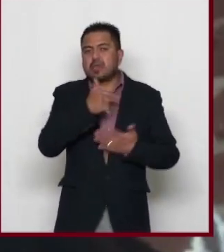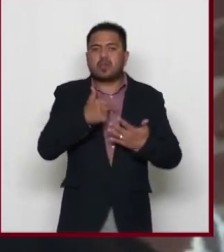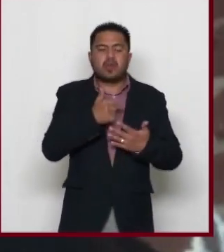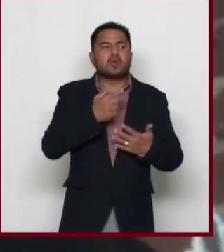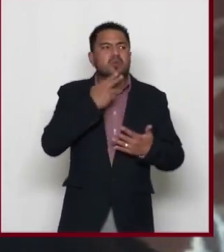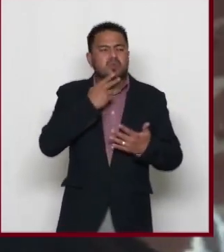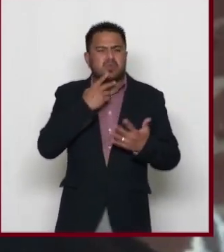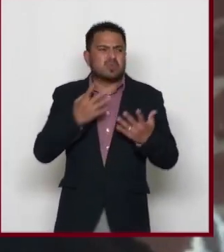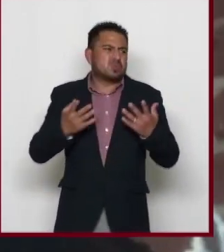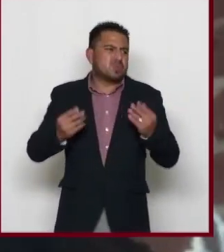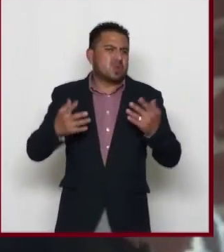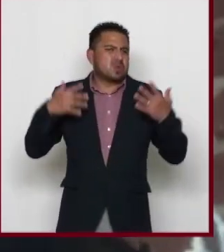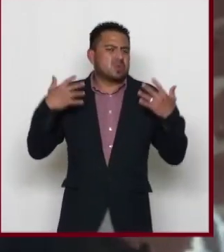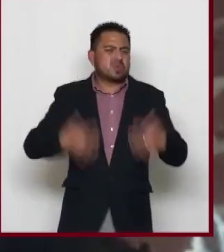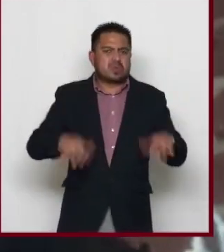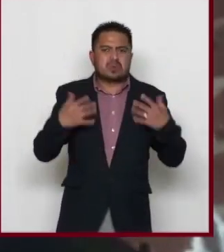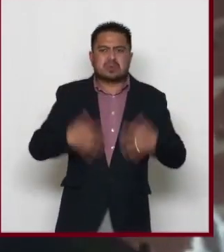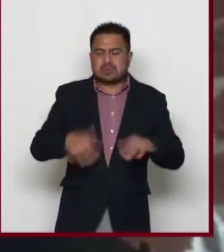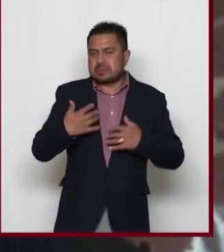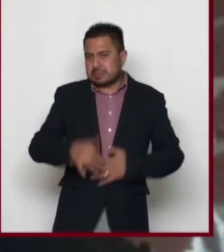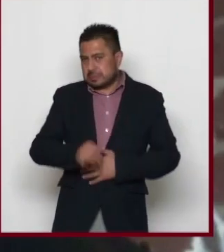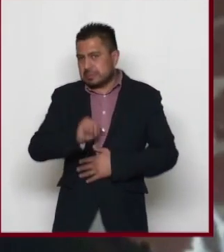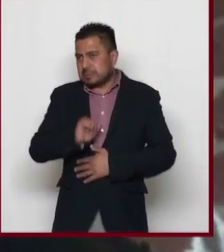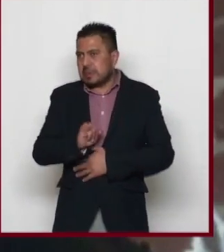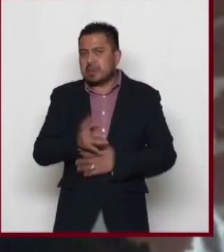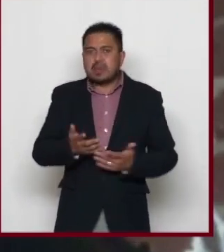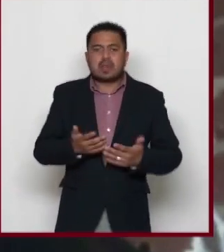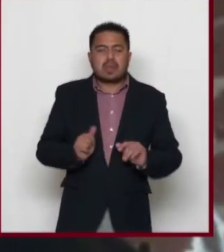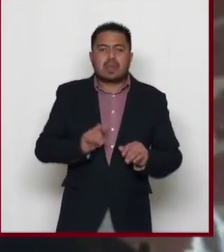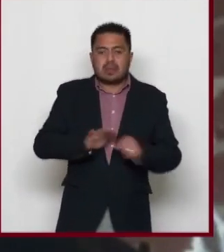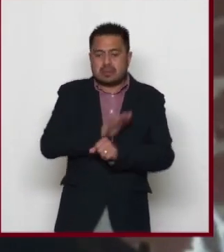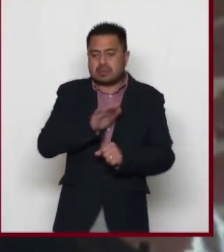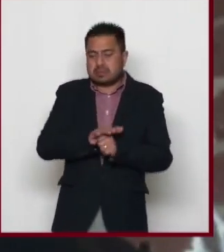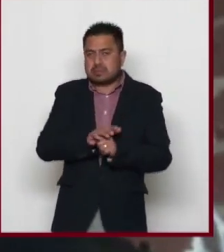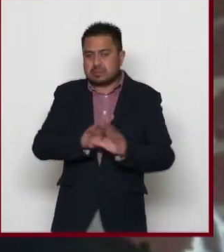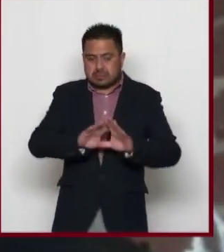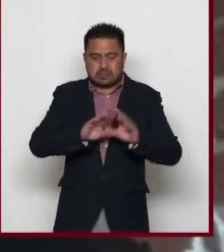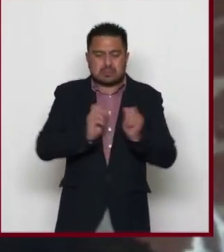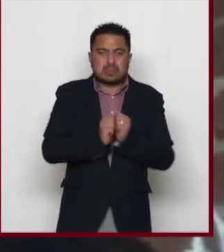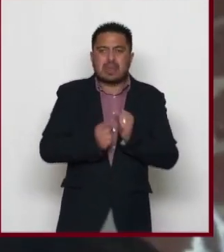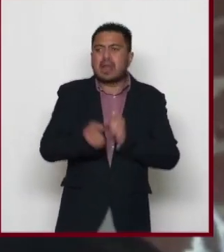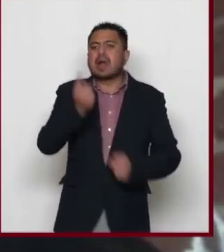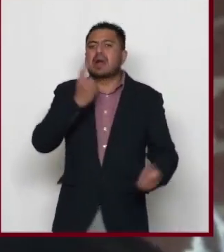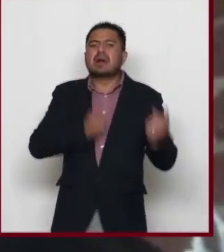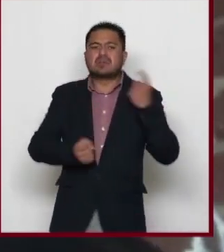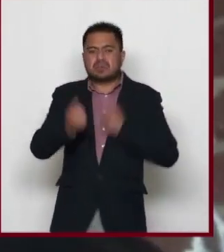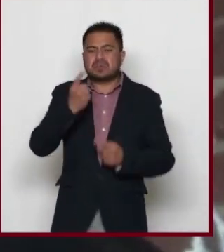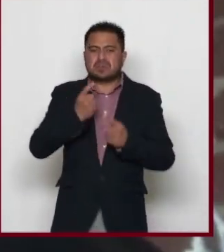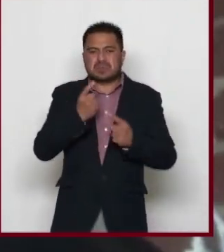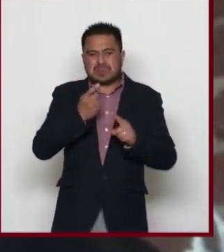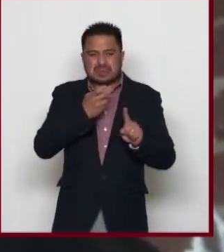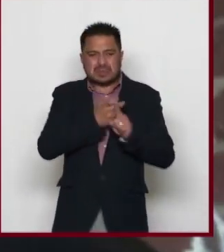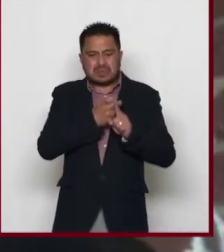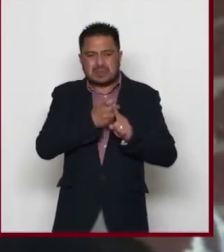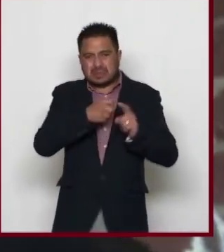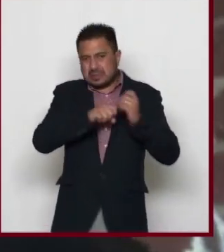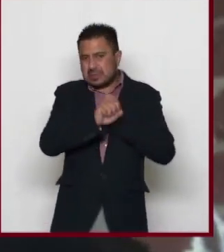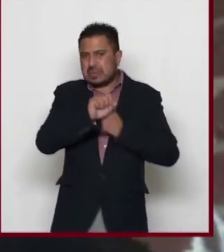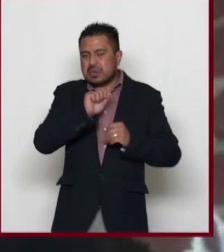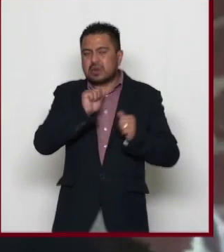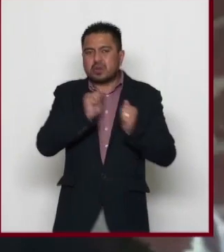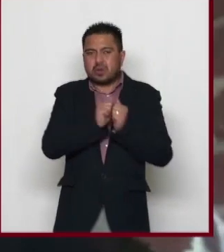hasta se llama óptica geométrica, utiliza muchísima geometría. Eh, ya las